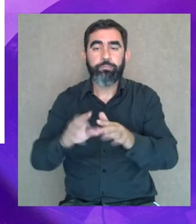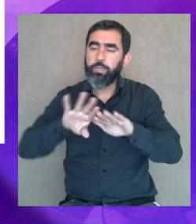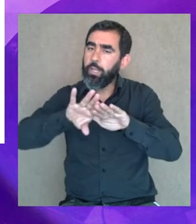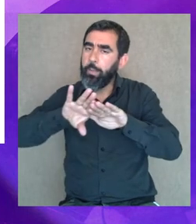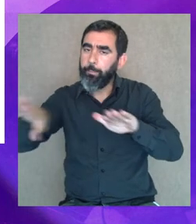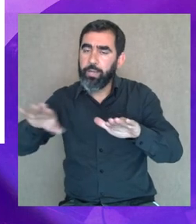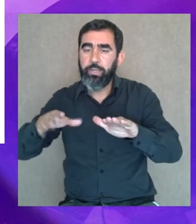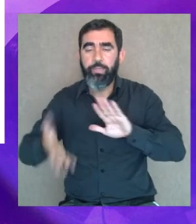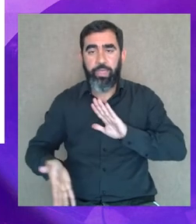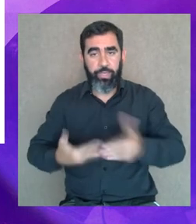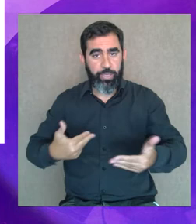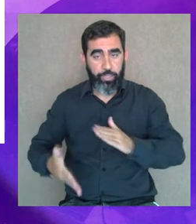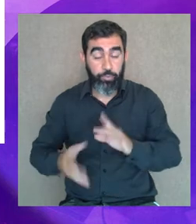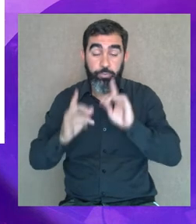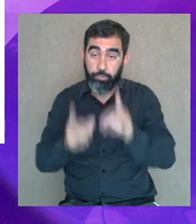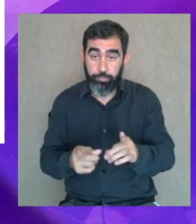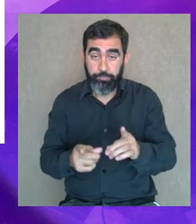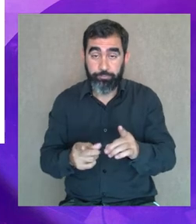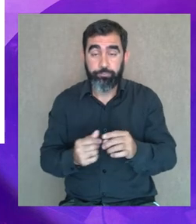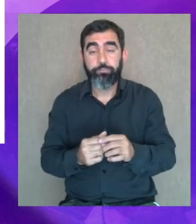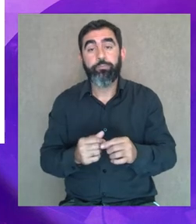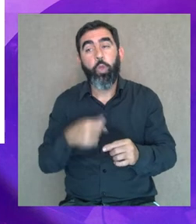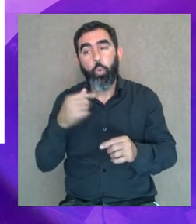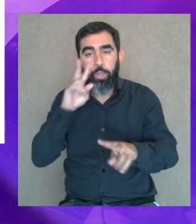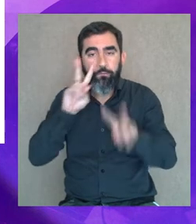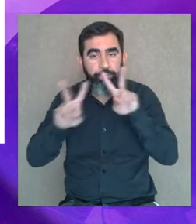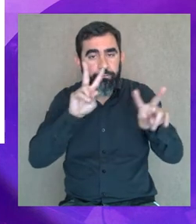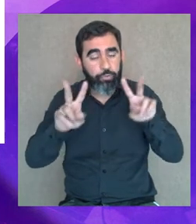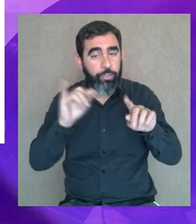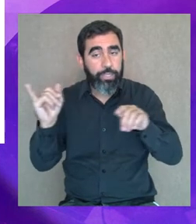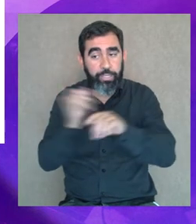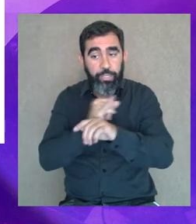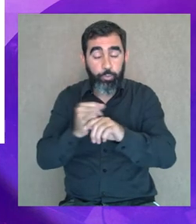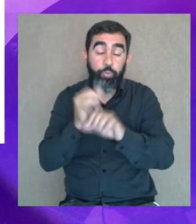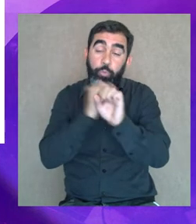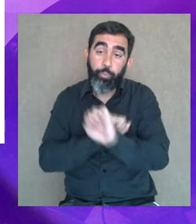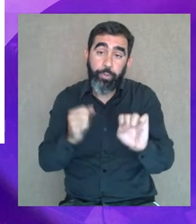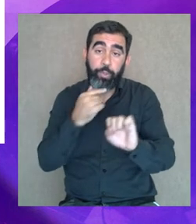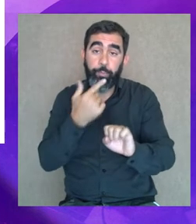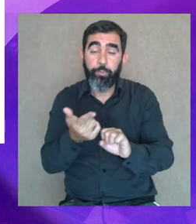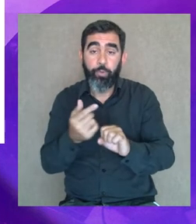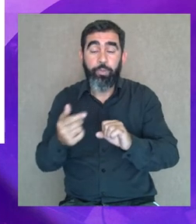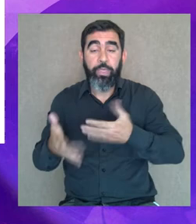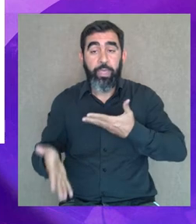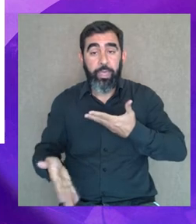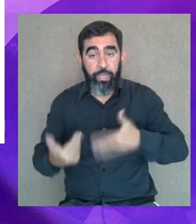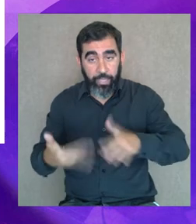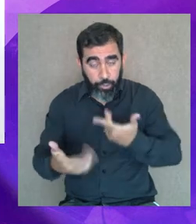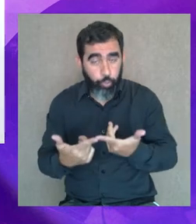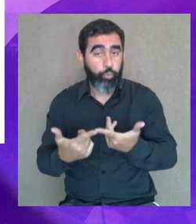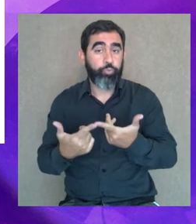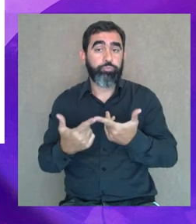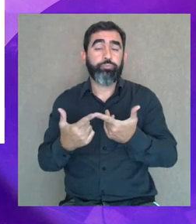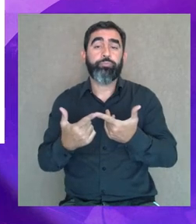allá del género sino también pasado por otras miradas instruccionales que pueden ir desde que van desde el género van de